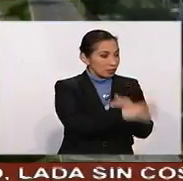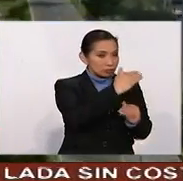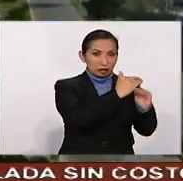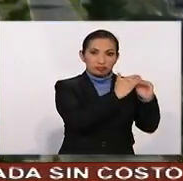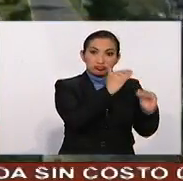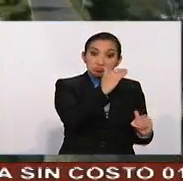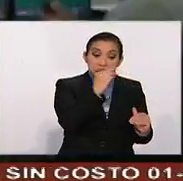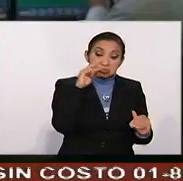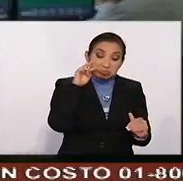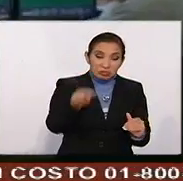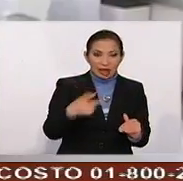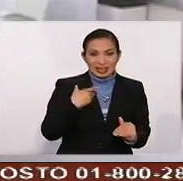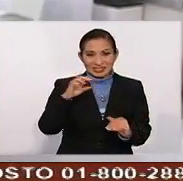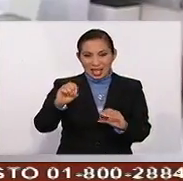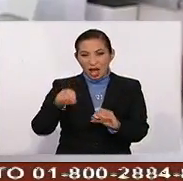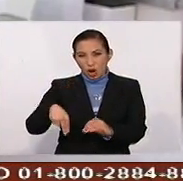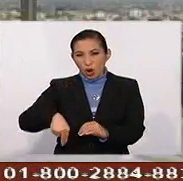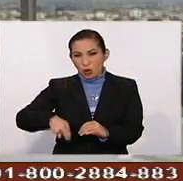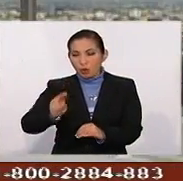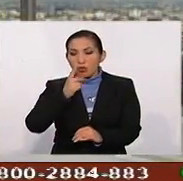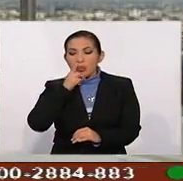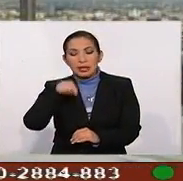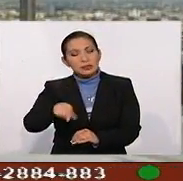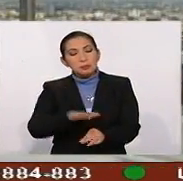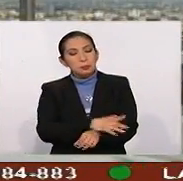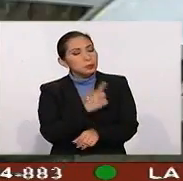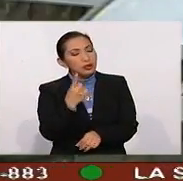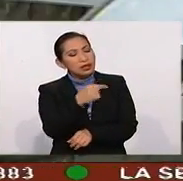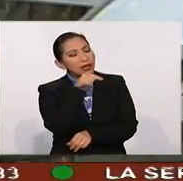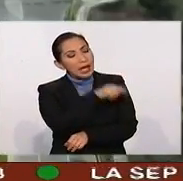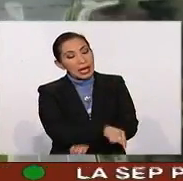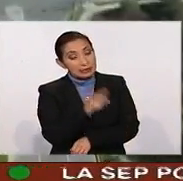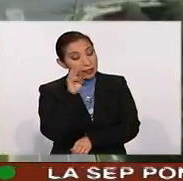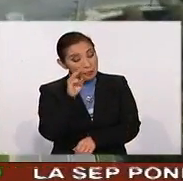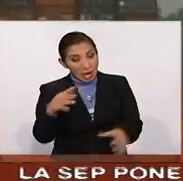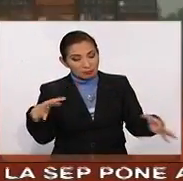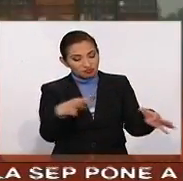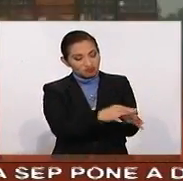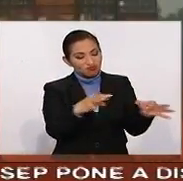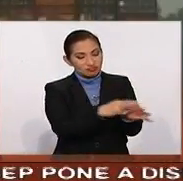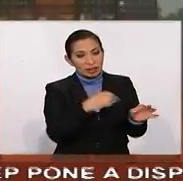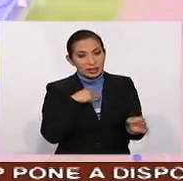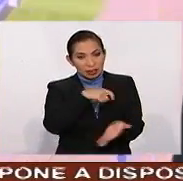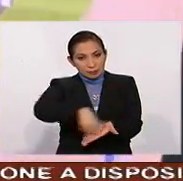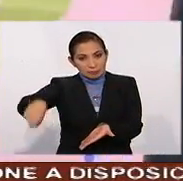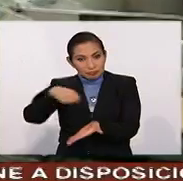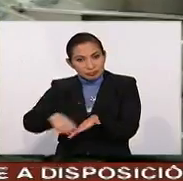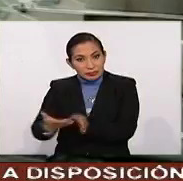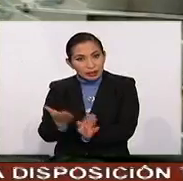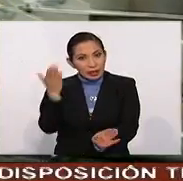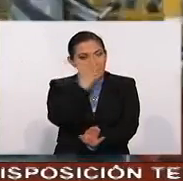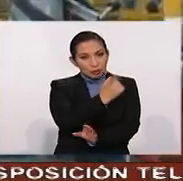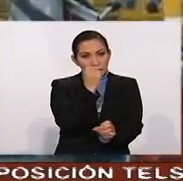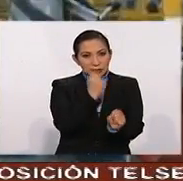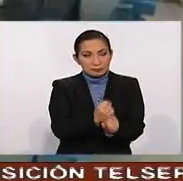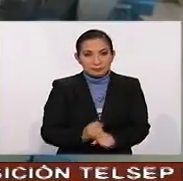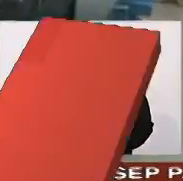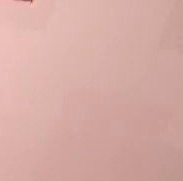2014. Según este organismo de la ONU, todo esto se debe a las fusiones y adquisiciones que se registraron durante el año